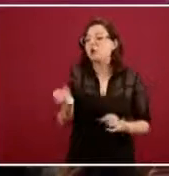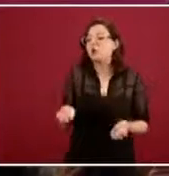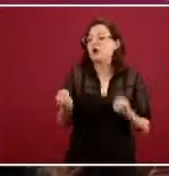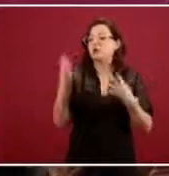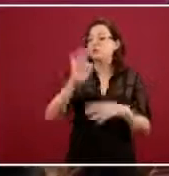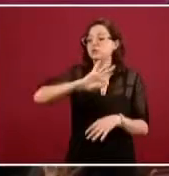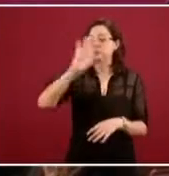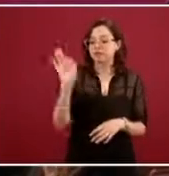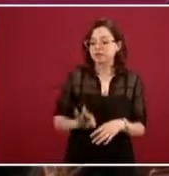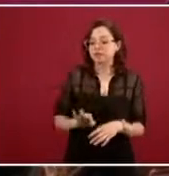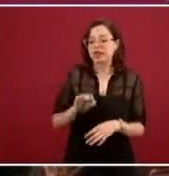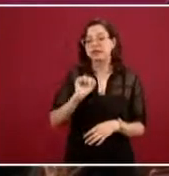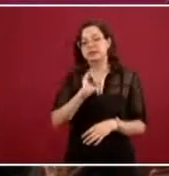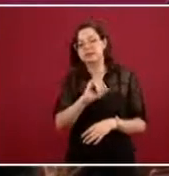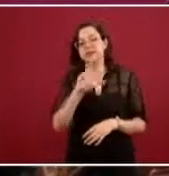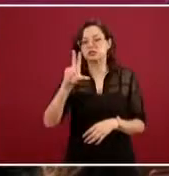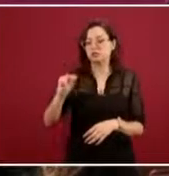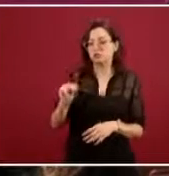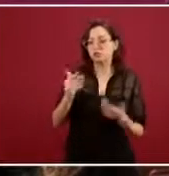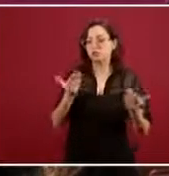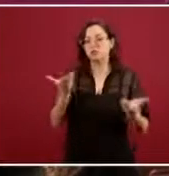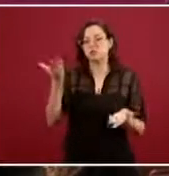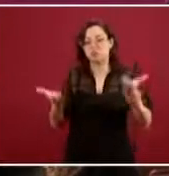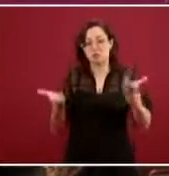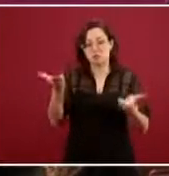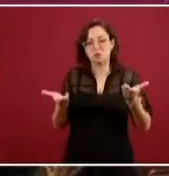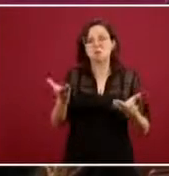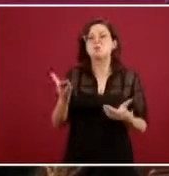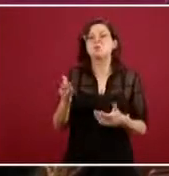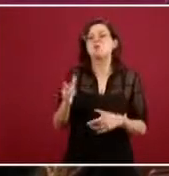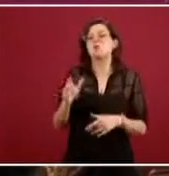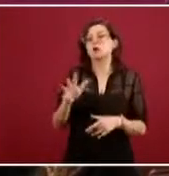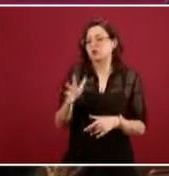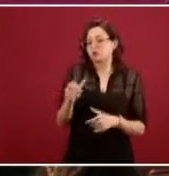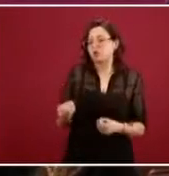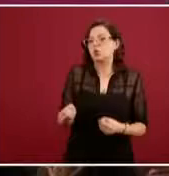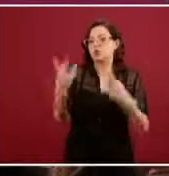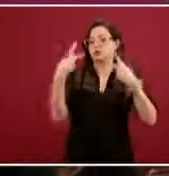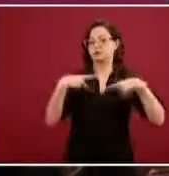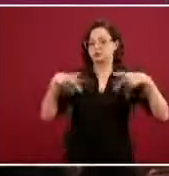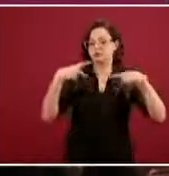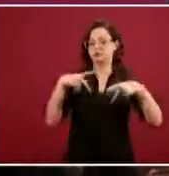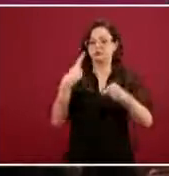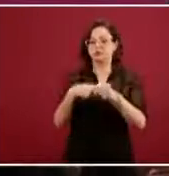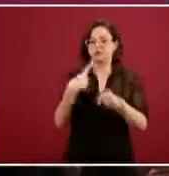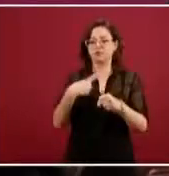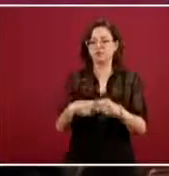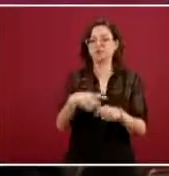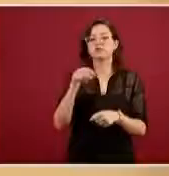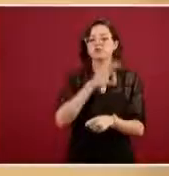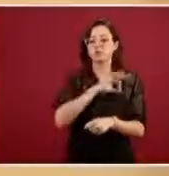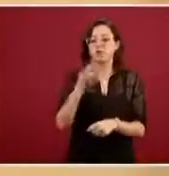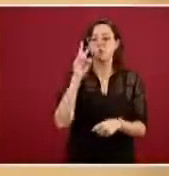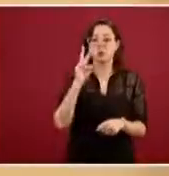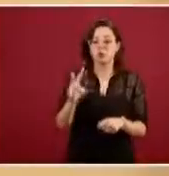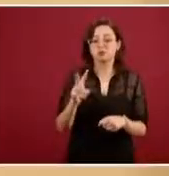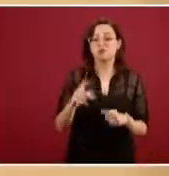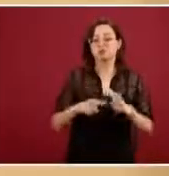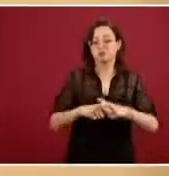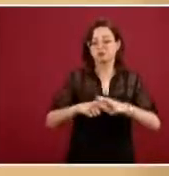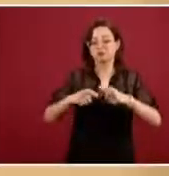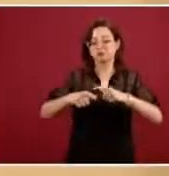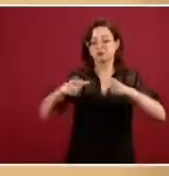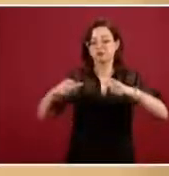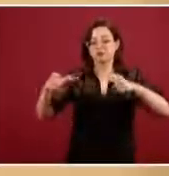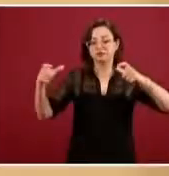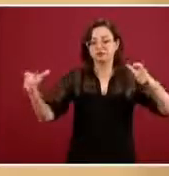que se utiliza para la estimación. Vemos el comportamiento de esa curva, ha sido en su momento ascendente,